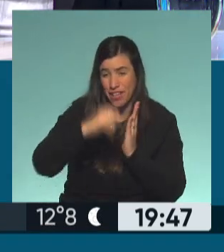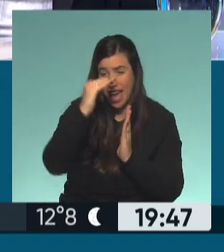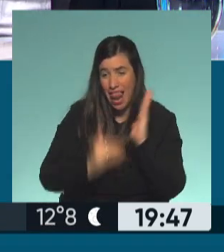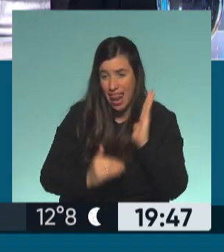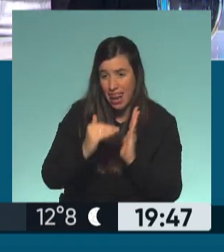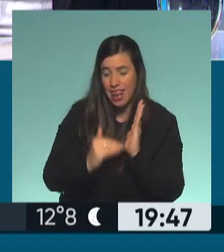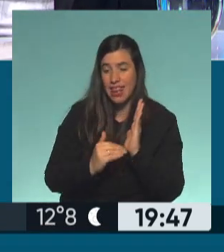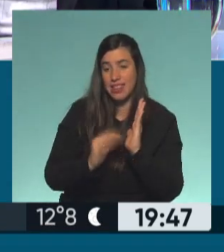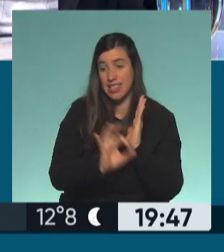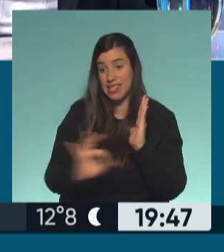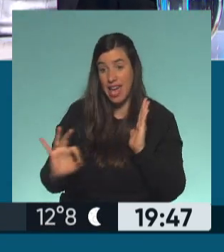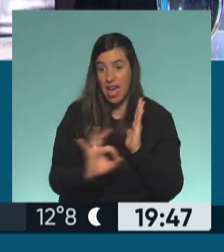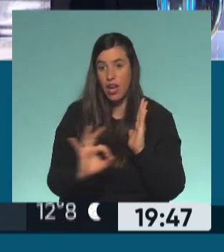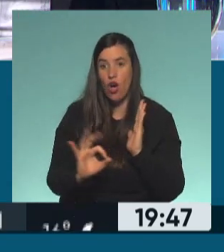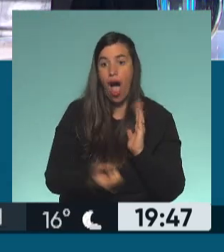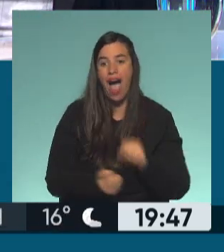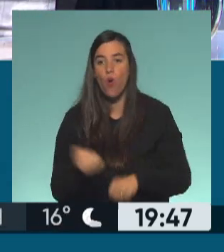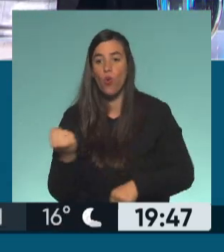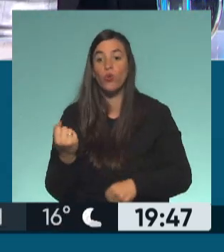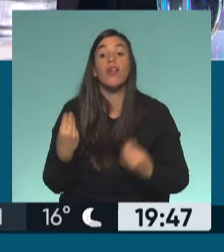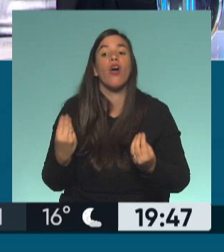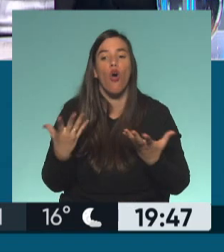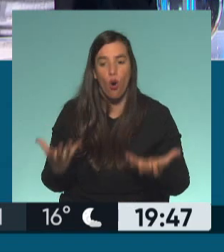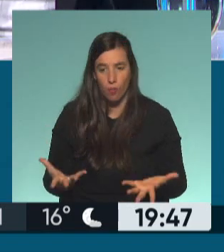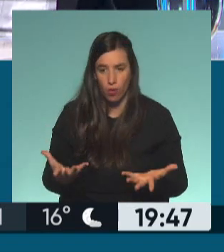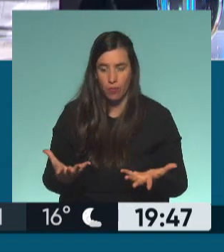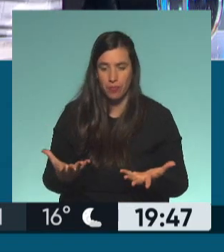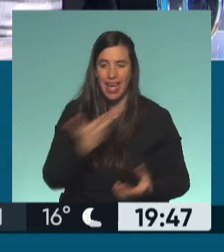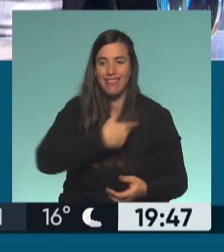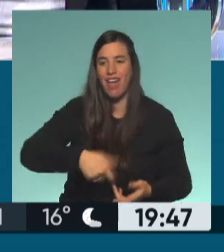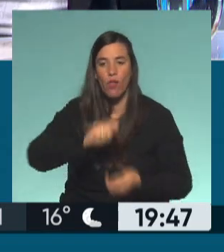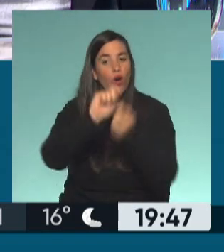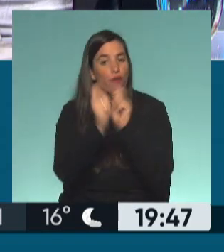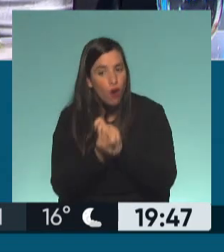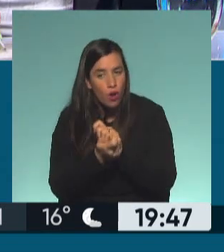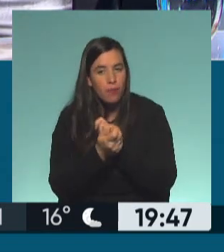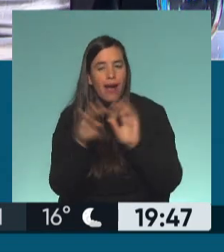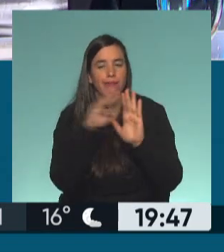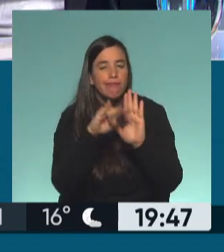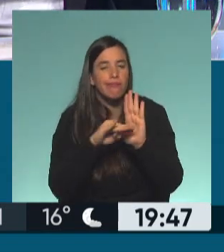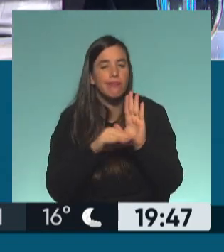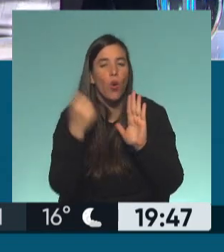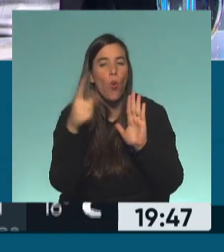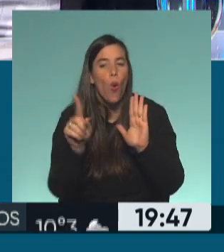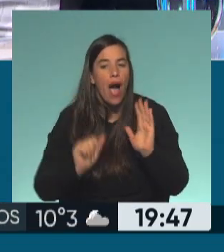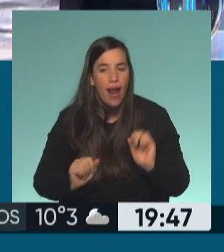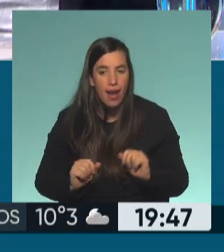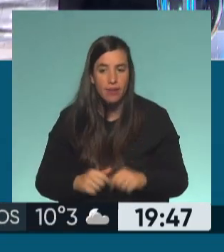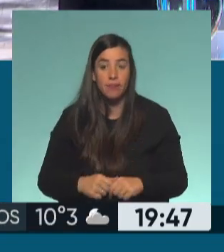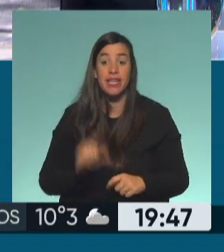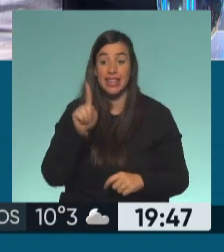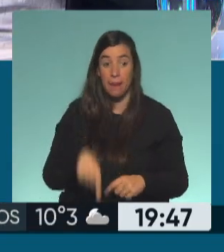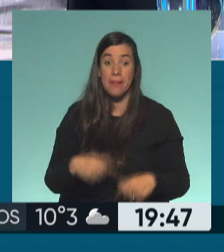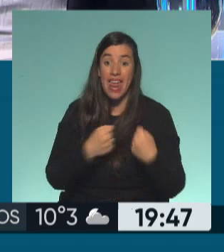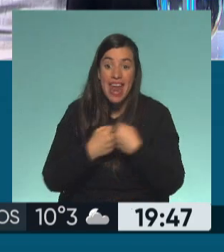celeridad, es decir, el ajuste. Una reforma del Estado. ¿Qué características va a tener esa reforma del Estado? Y en algo están de acuerdo